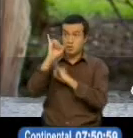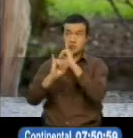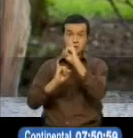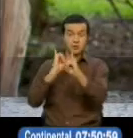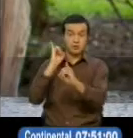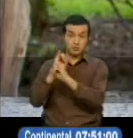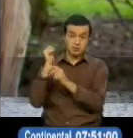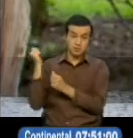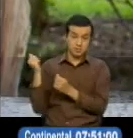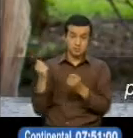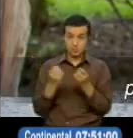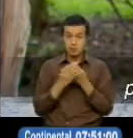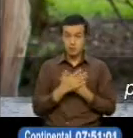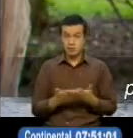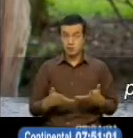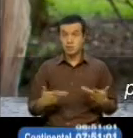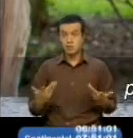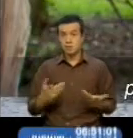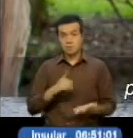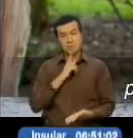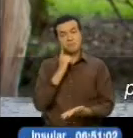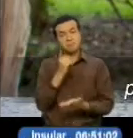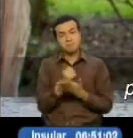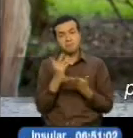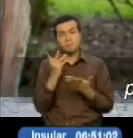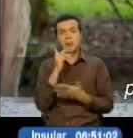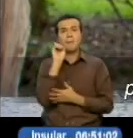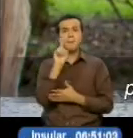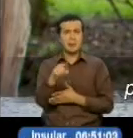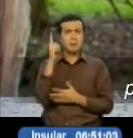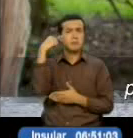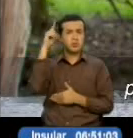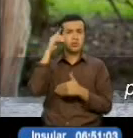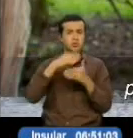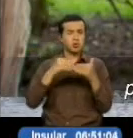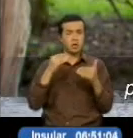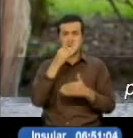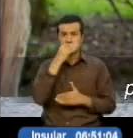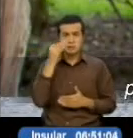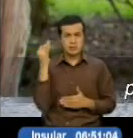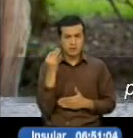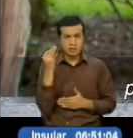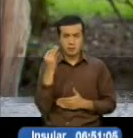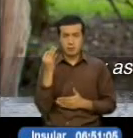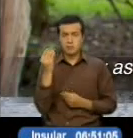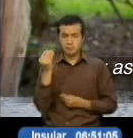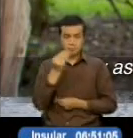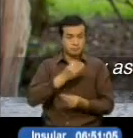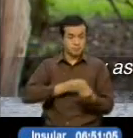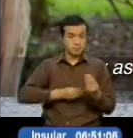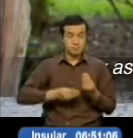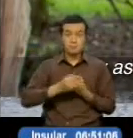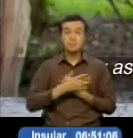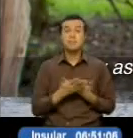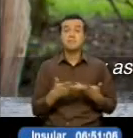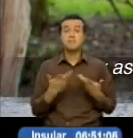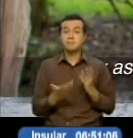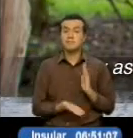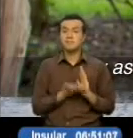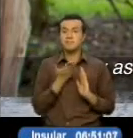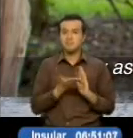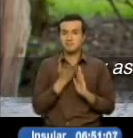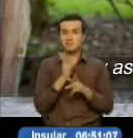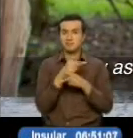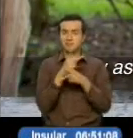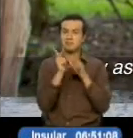extranjera, que seguramente por más de 1.000 millones de dólares se hará. Y así vamos a incrementar la